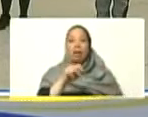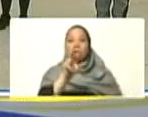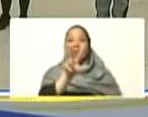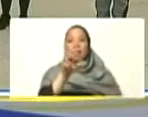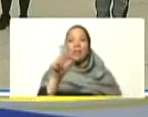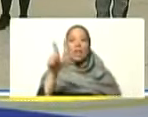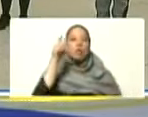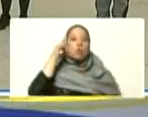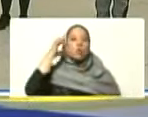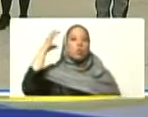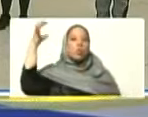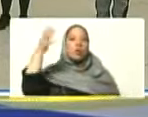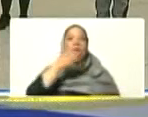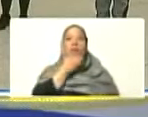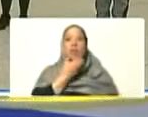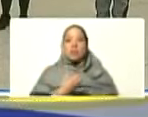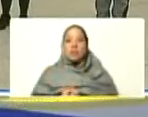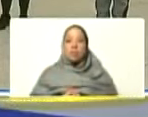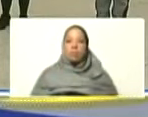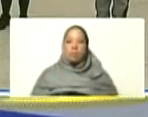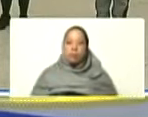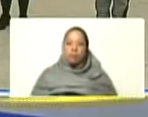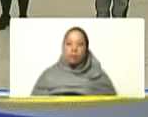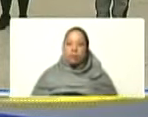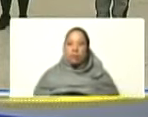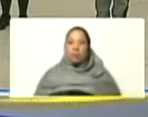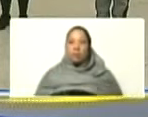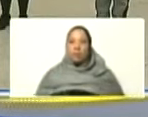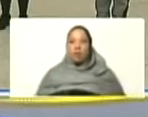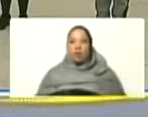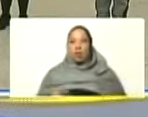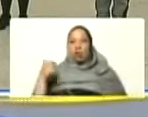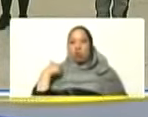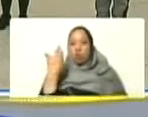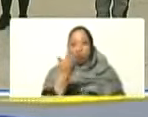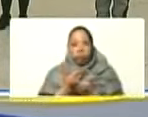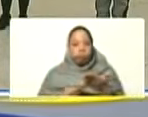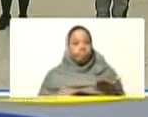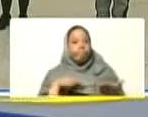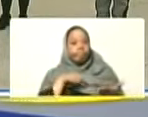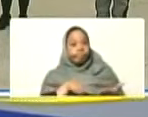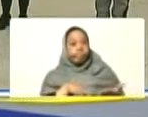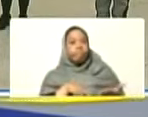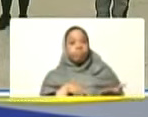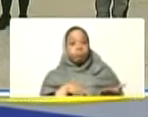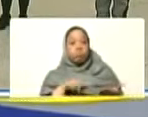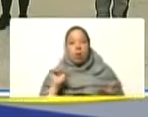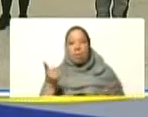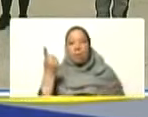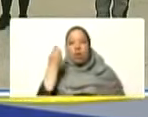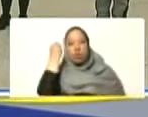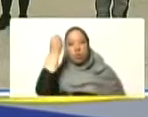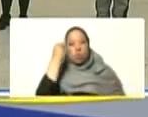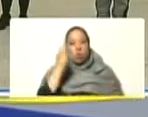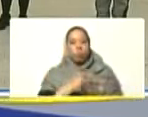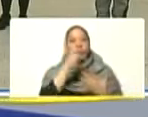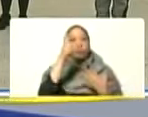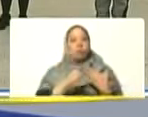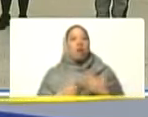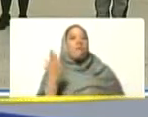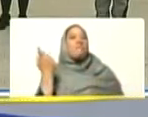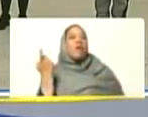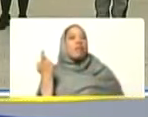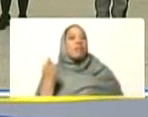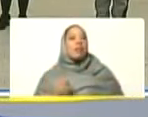a hacer. Yo quiero que me pongan sobre papel esto. Yo ya tengo los primeros documentos, pero sobre el